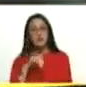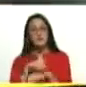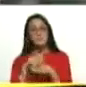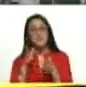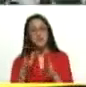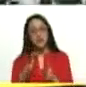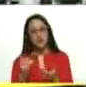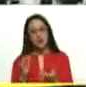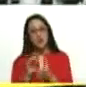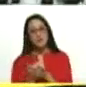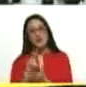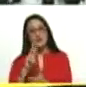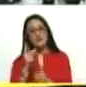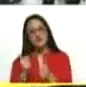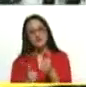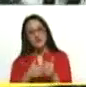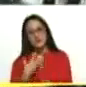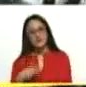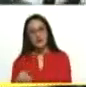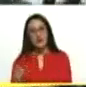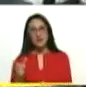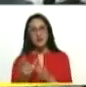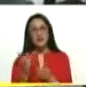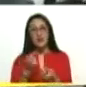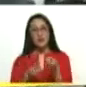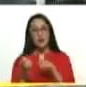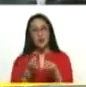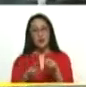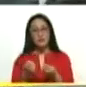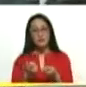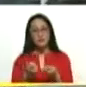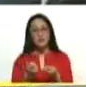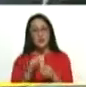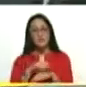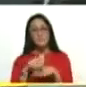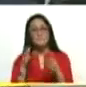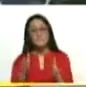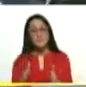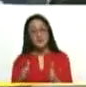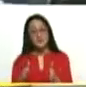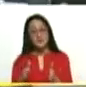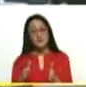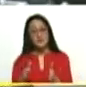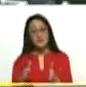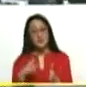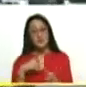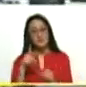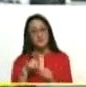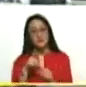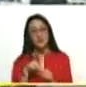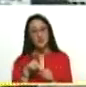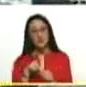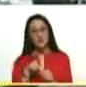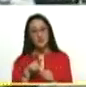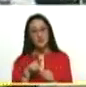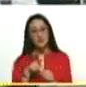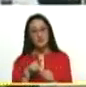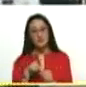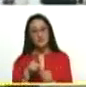ministros, al compañero vicepresidente sectorial de Economía, ministro de Petróleo,